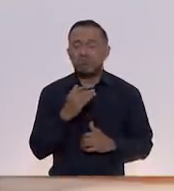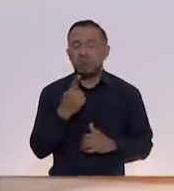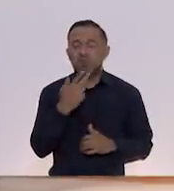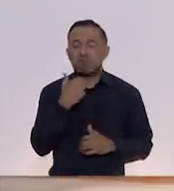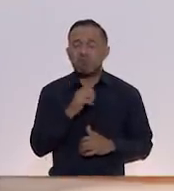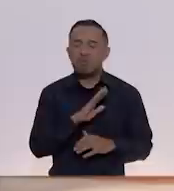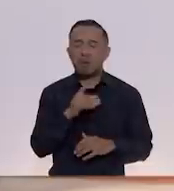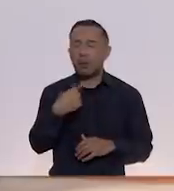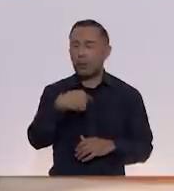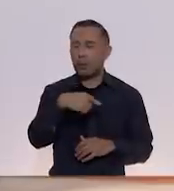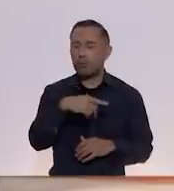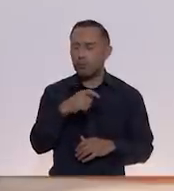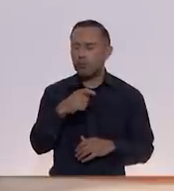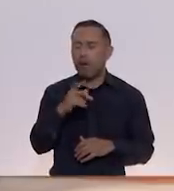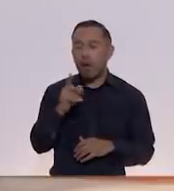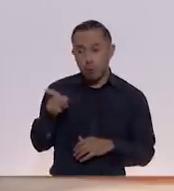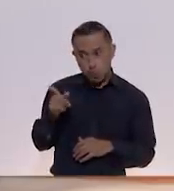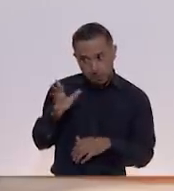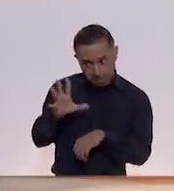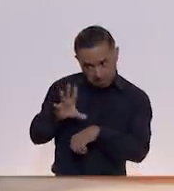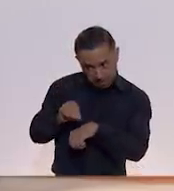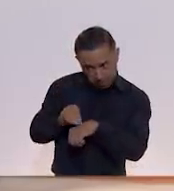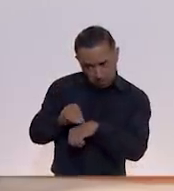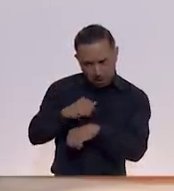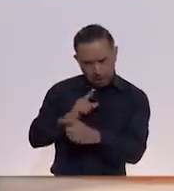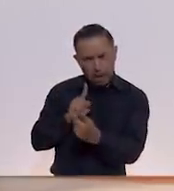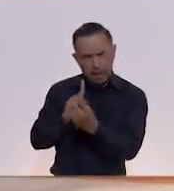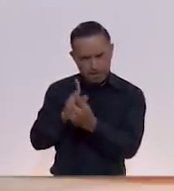si tú quieres. Tal vez yo pueda convencerlos.